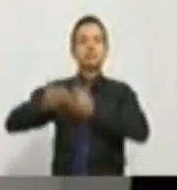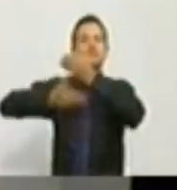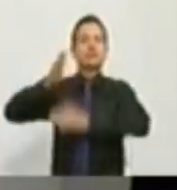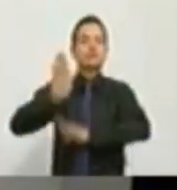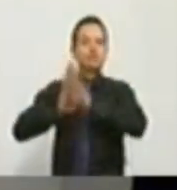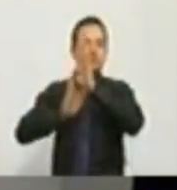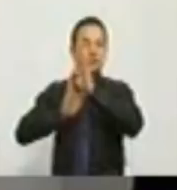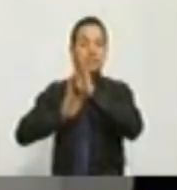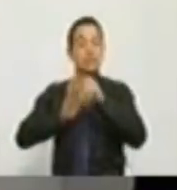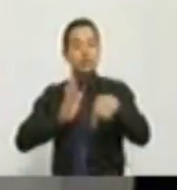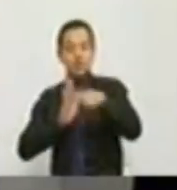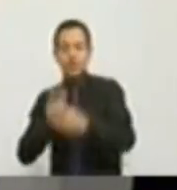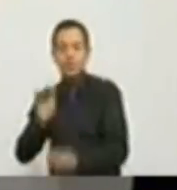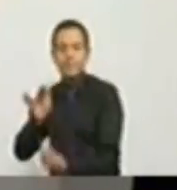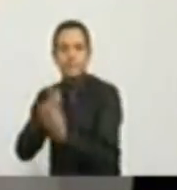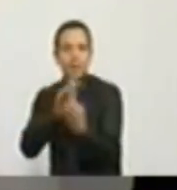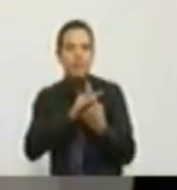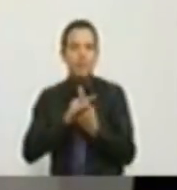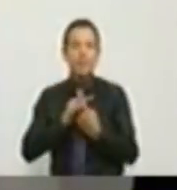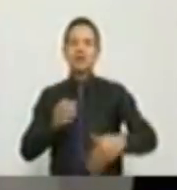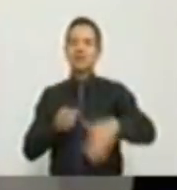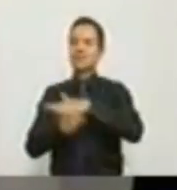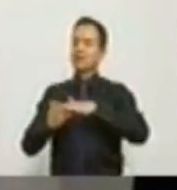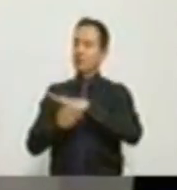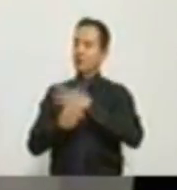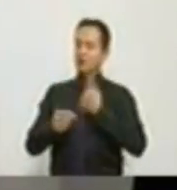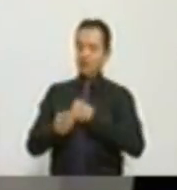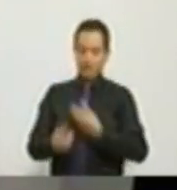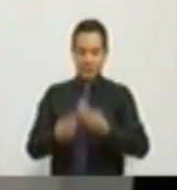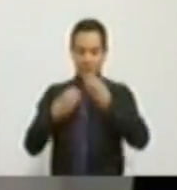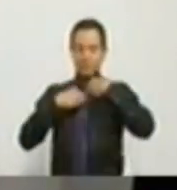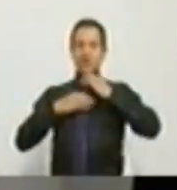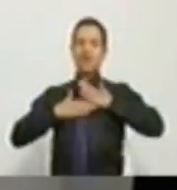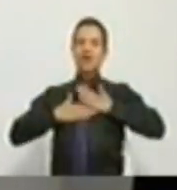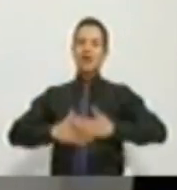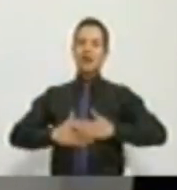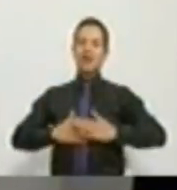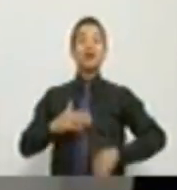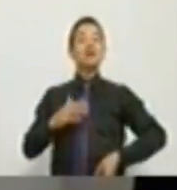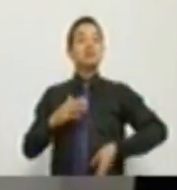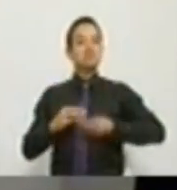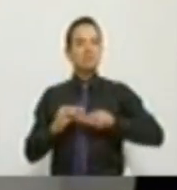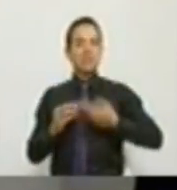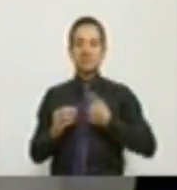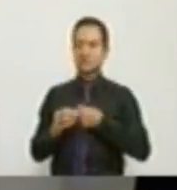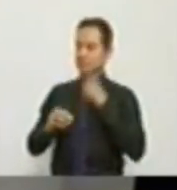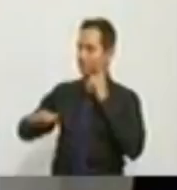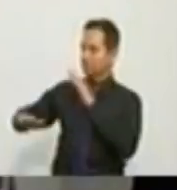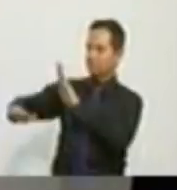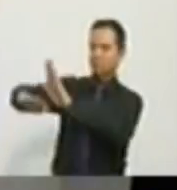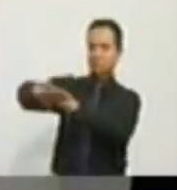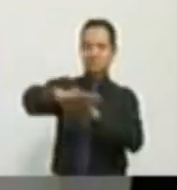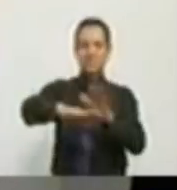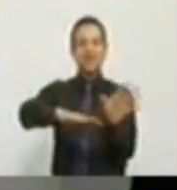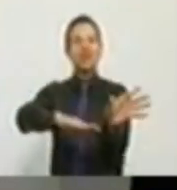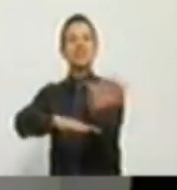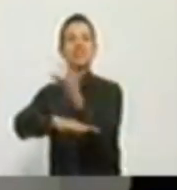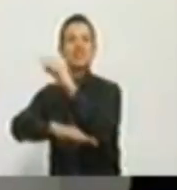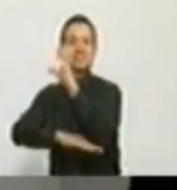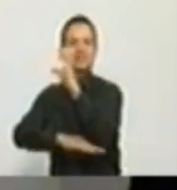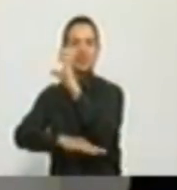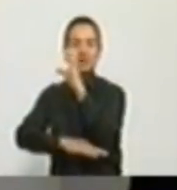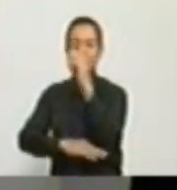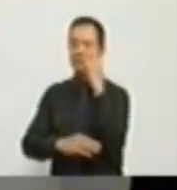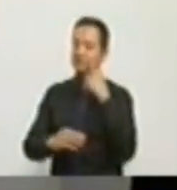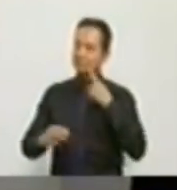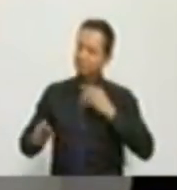nos satisfacen. El volver aquí a compartir con ustedes, teniendo este anuncio para el país y renovando ese